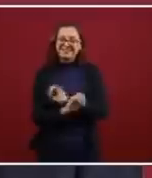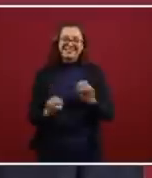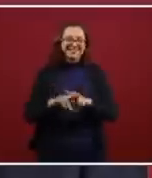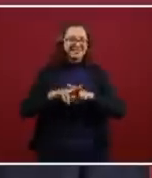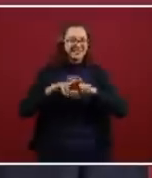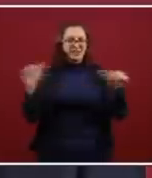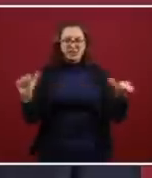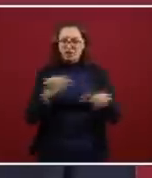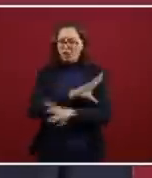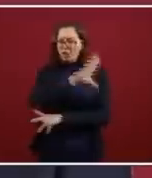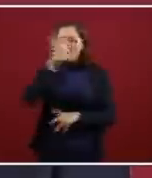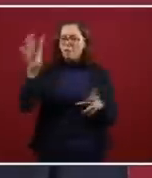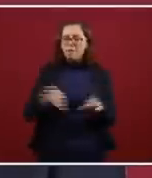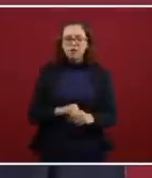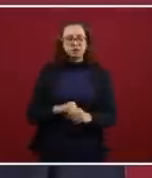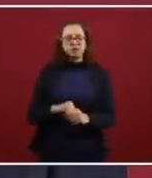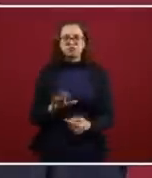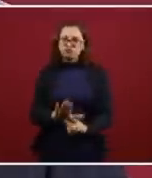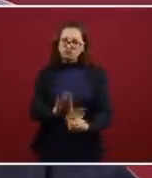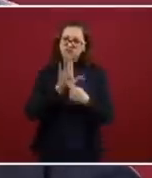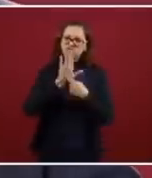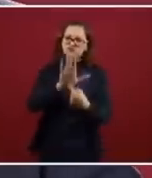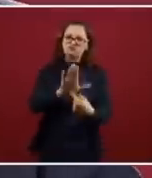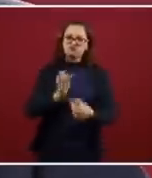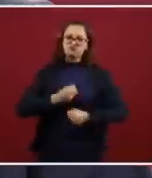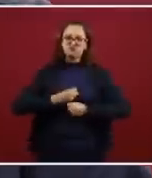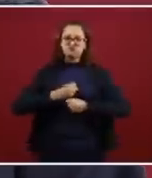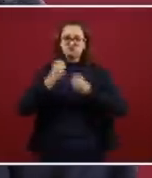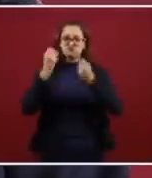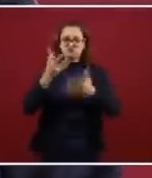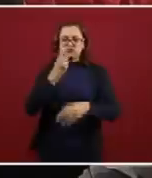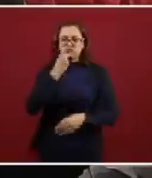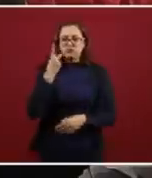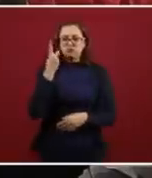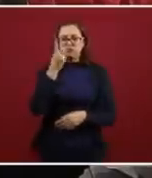decir las cosas, manifestarnos, expresarnos.